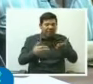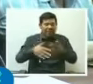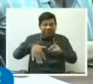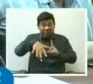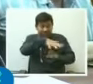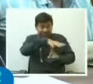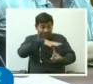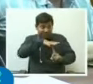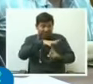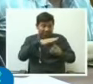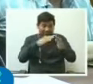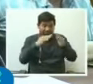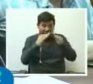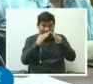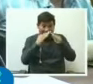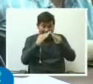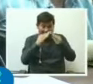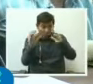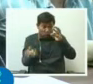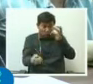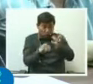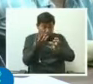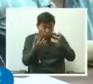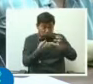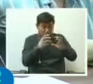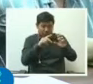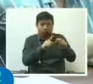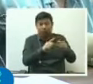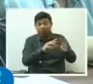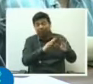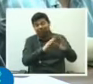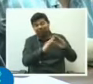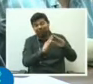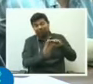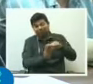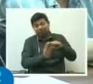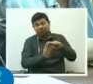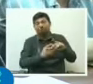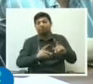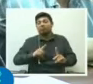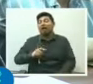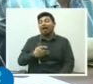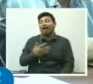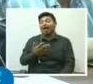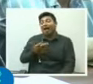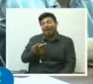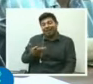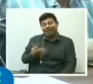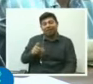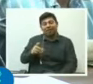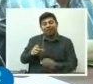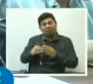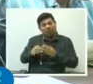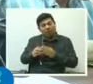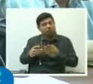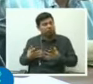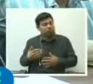en Valdivia, y ellos van a la hora que sea, apoyarlo de alguna forma, recolectar alimentos,